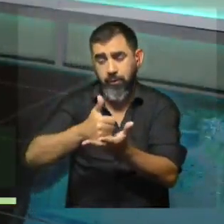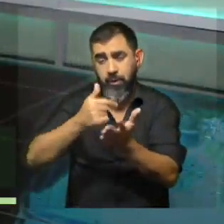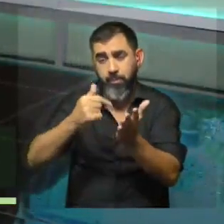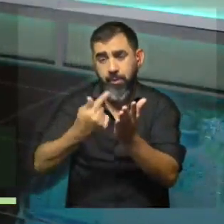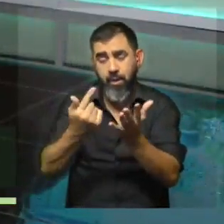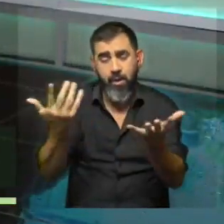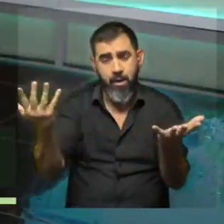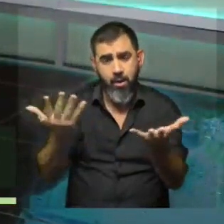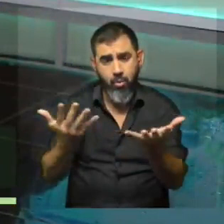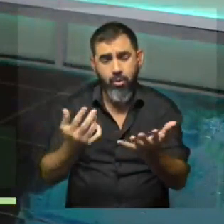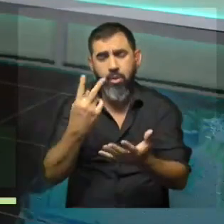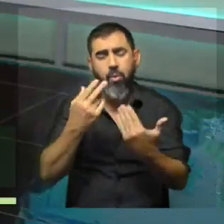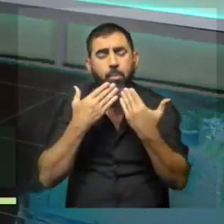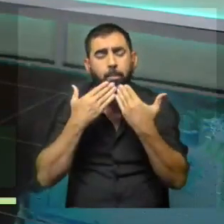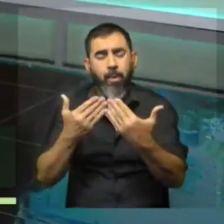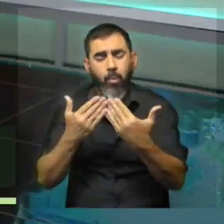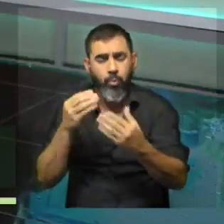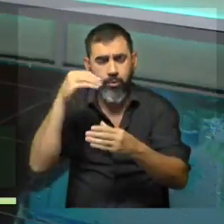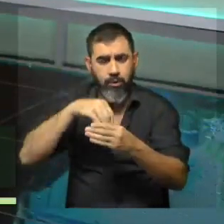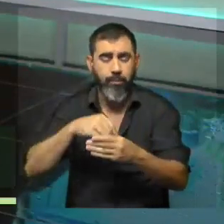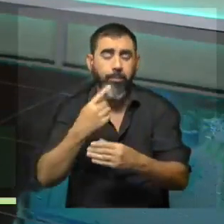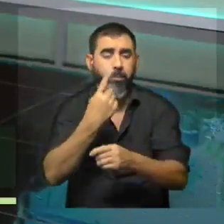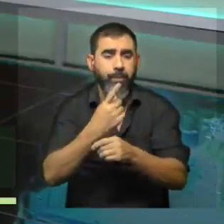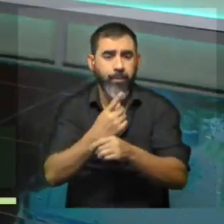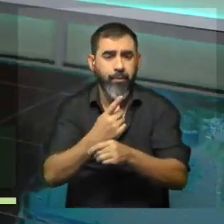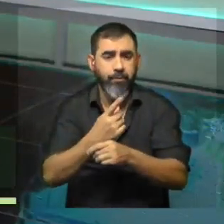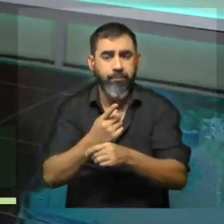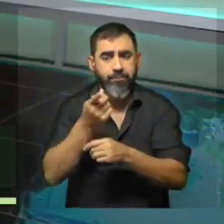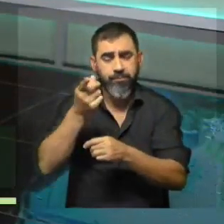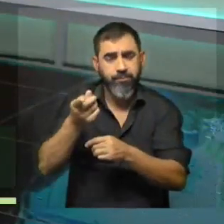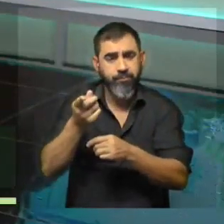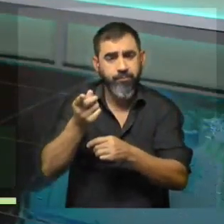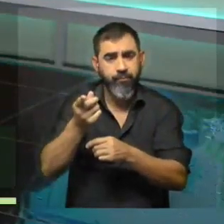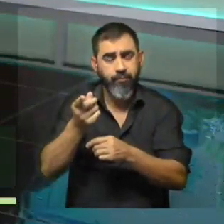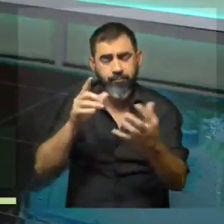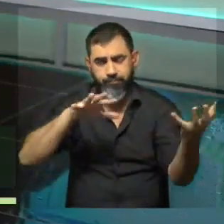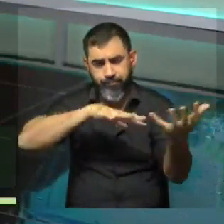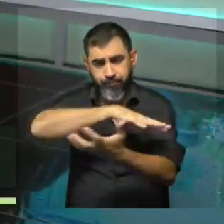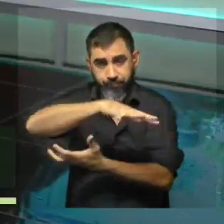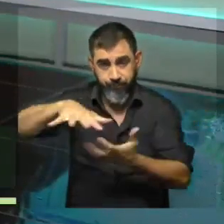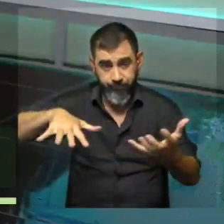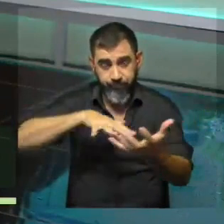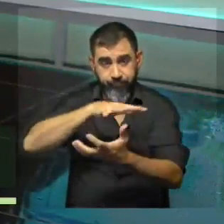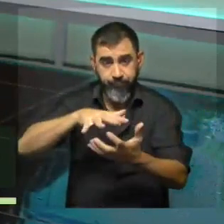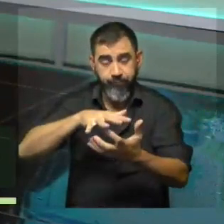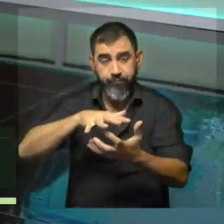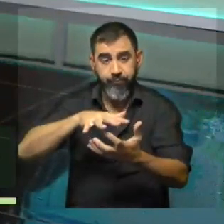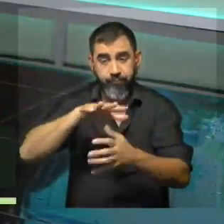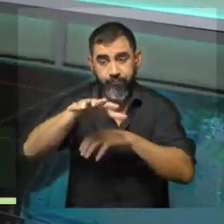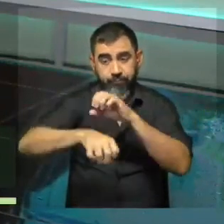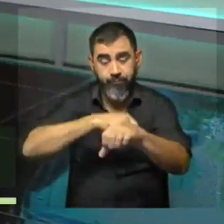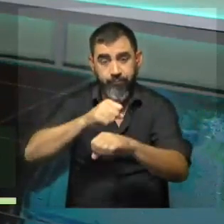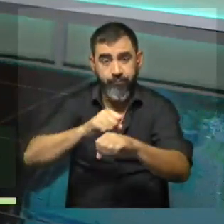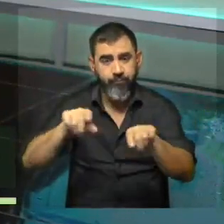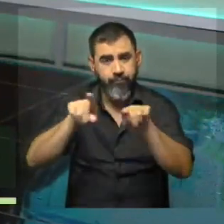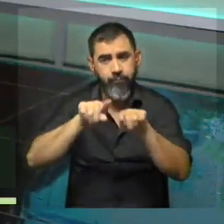momentos dos preguntas en uno por un lado si estos disturbios estos asaltos se